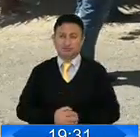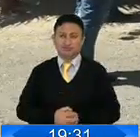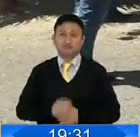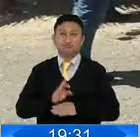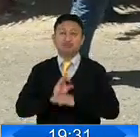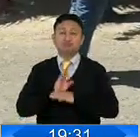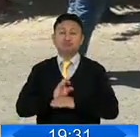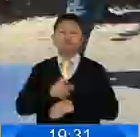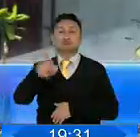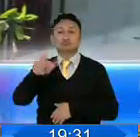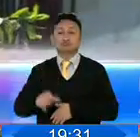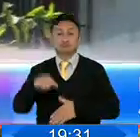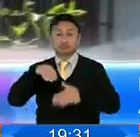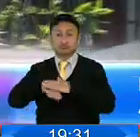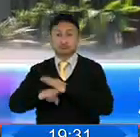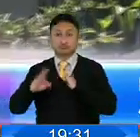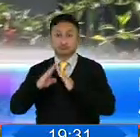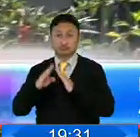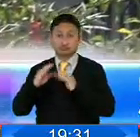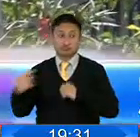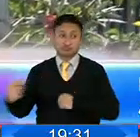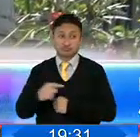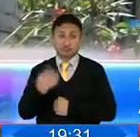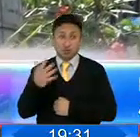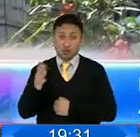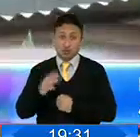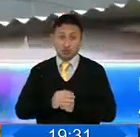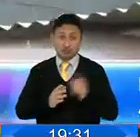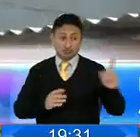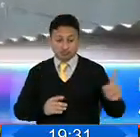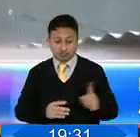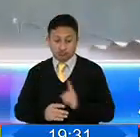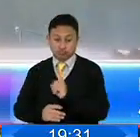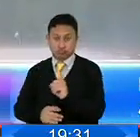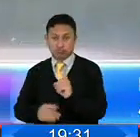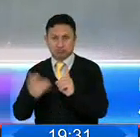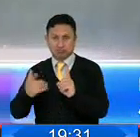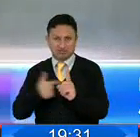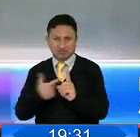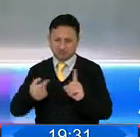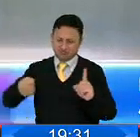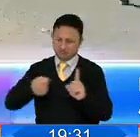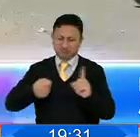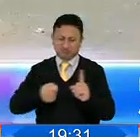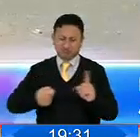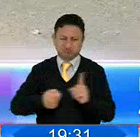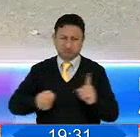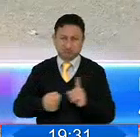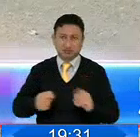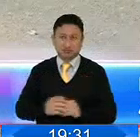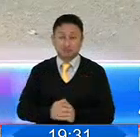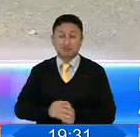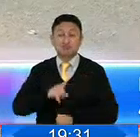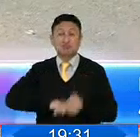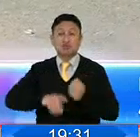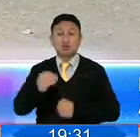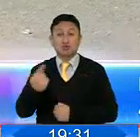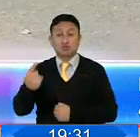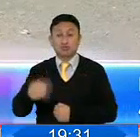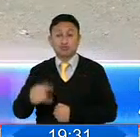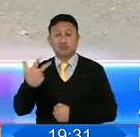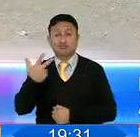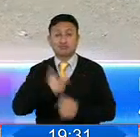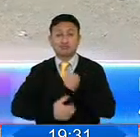testigos, el atacante ingresó a la vivienda cuando ella no estaba y a su regreso la apuñaló sin piedad y en presencia de su hijo, un menor